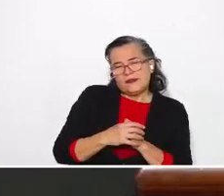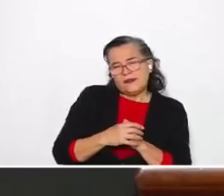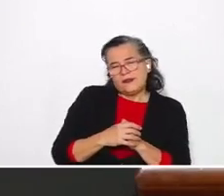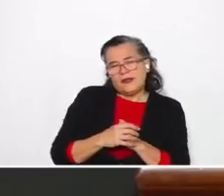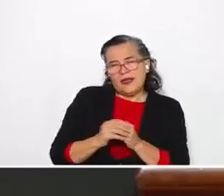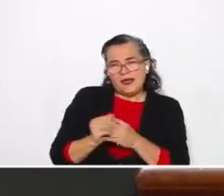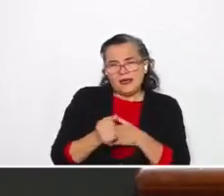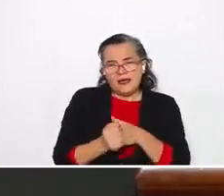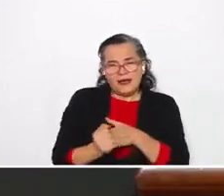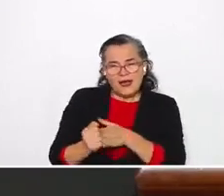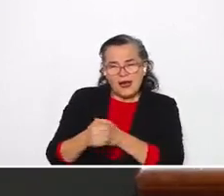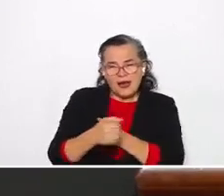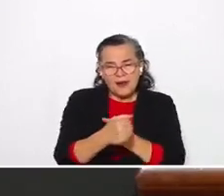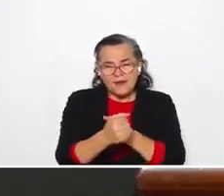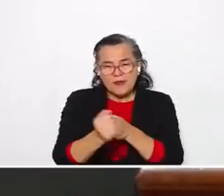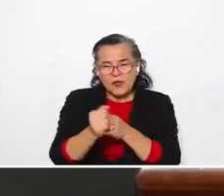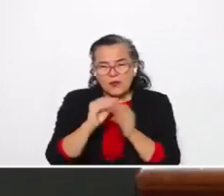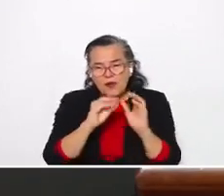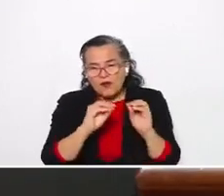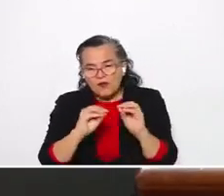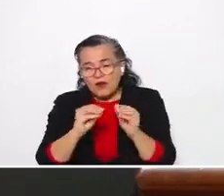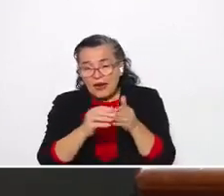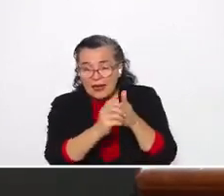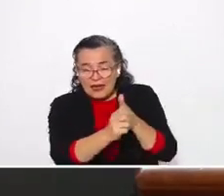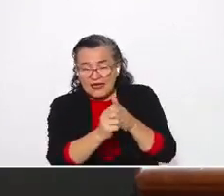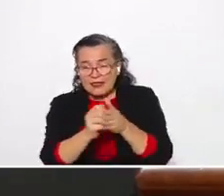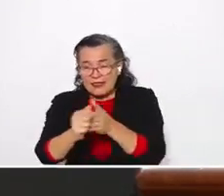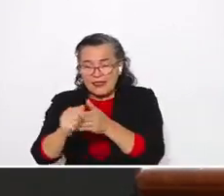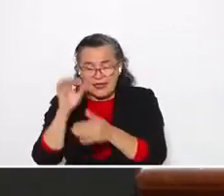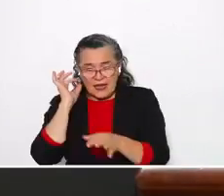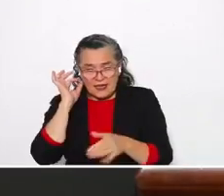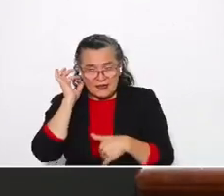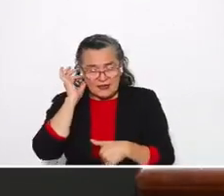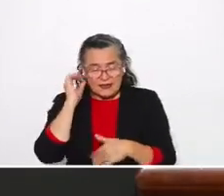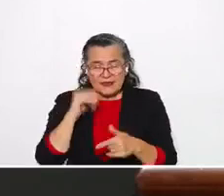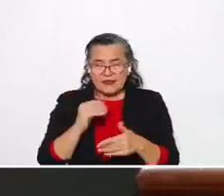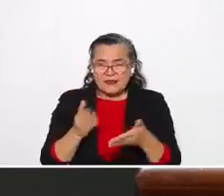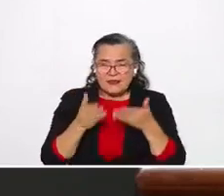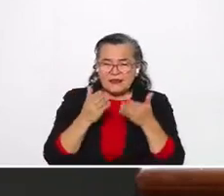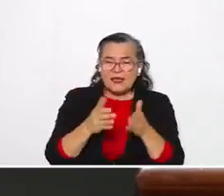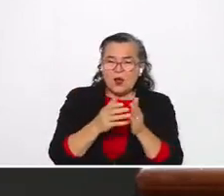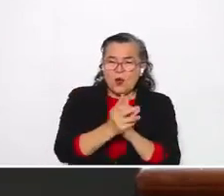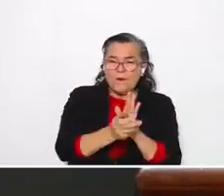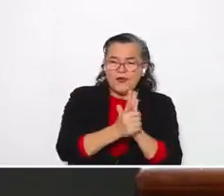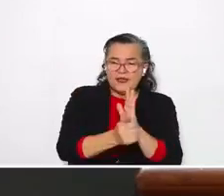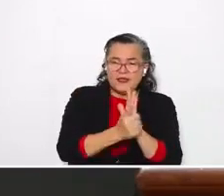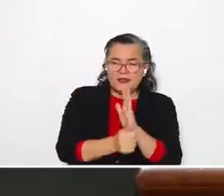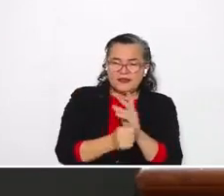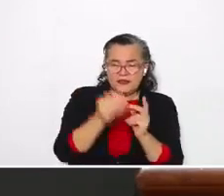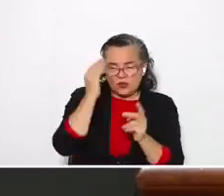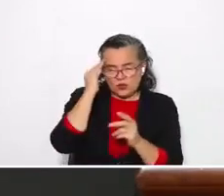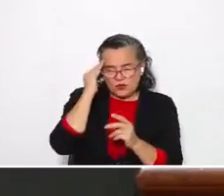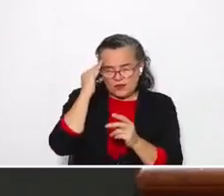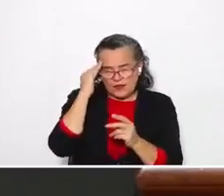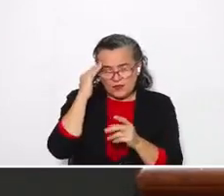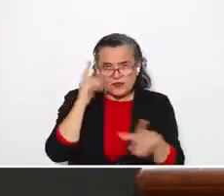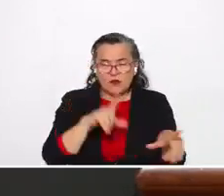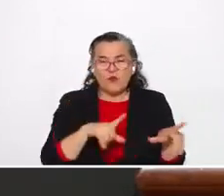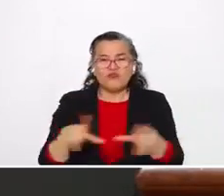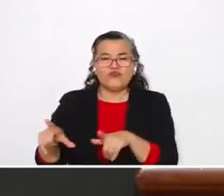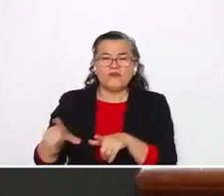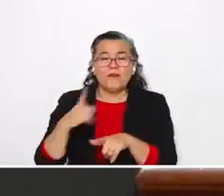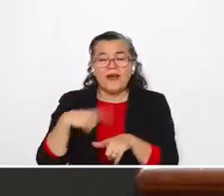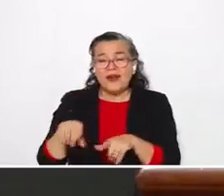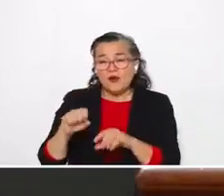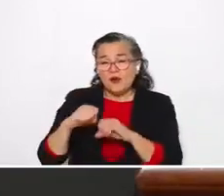de educar y formar a lideresas y líderes del futuro y les dotan de las competencias y conocimientos que les preparan a contribuir a